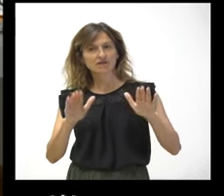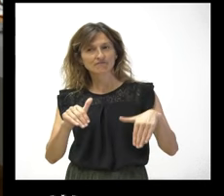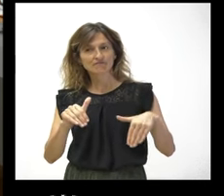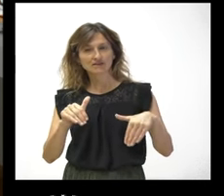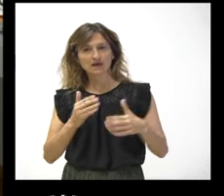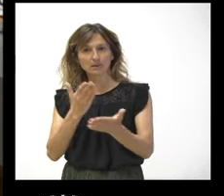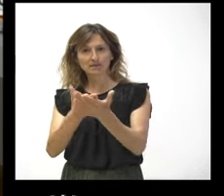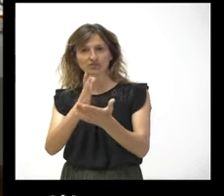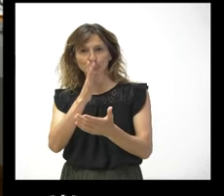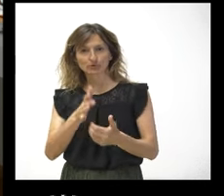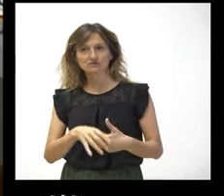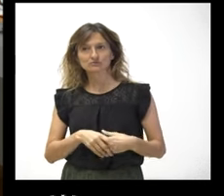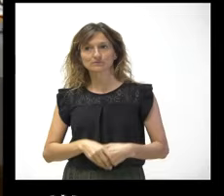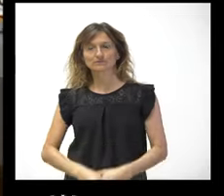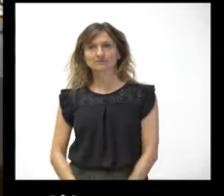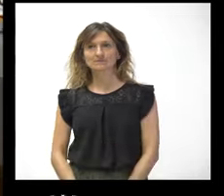esta